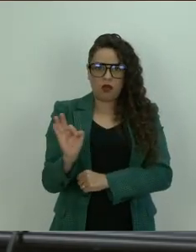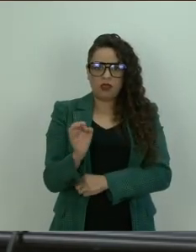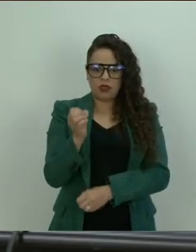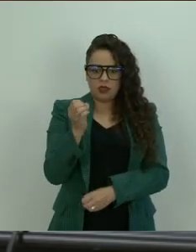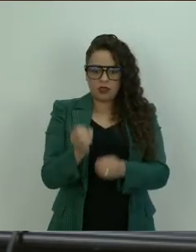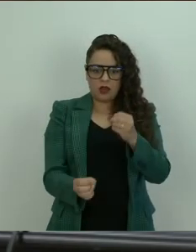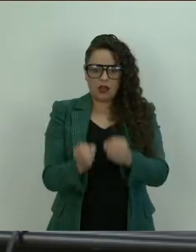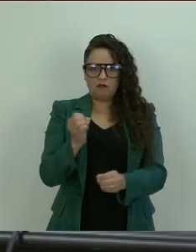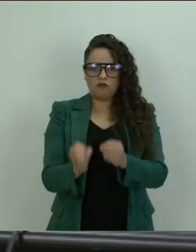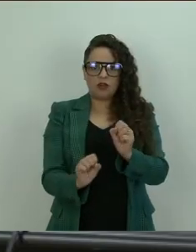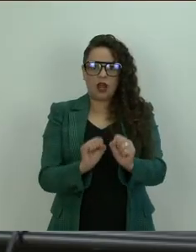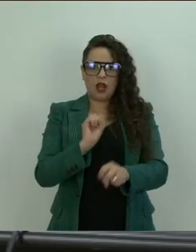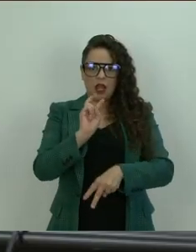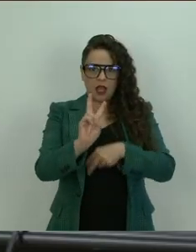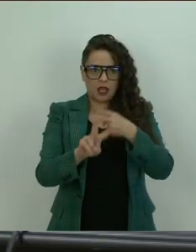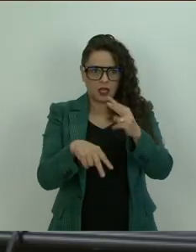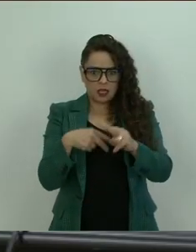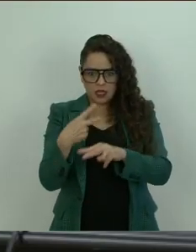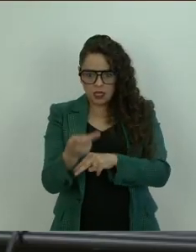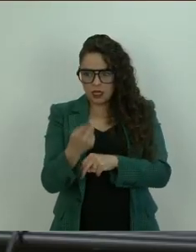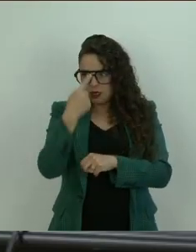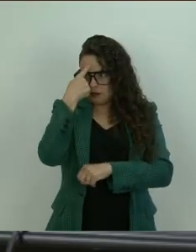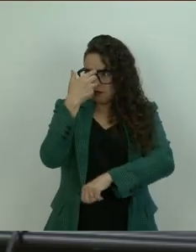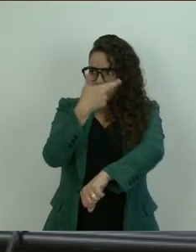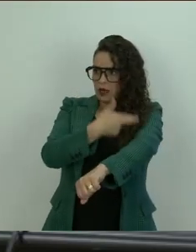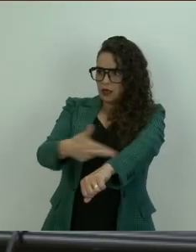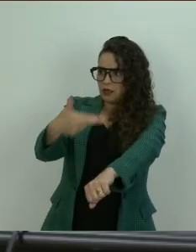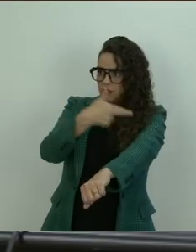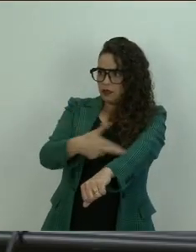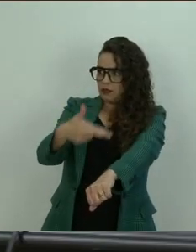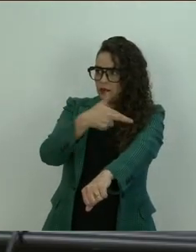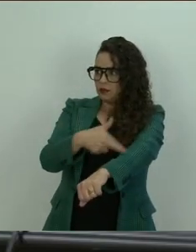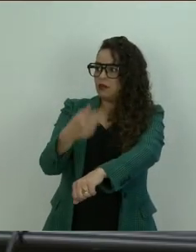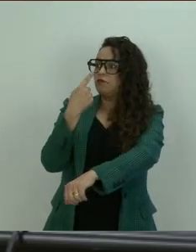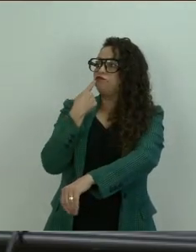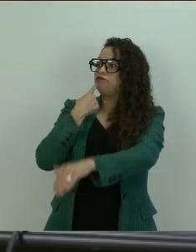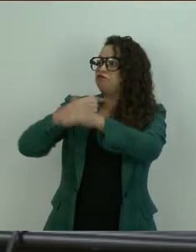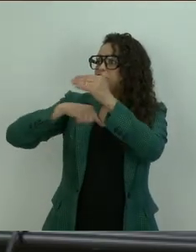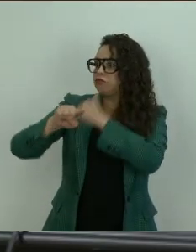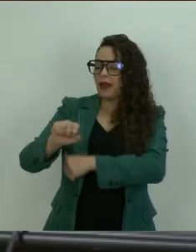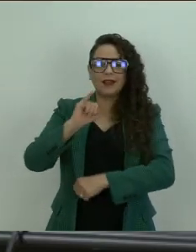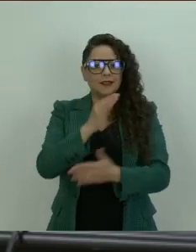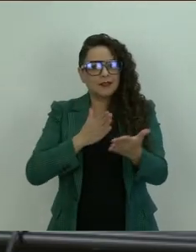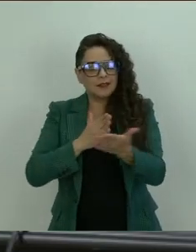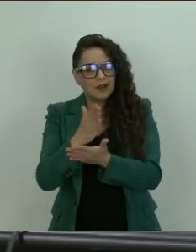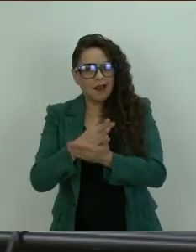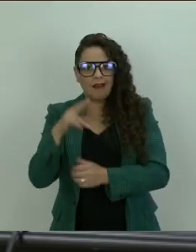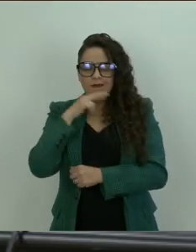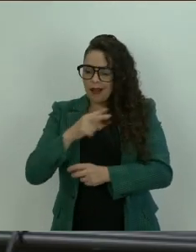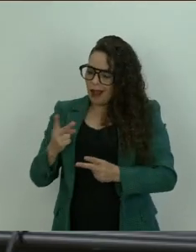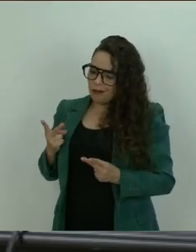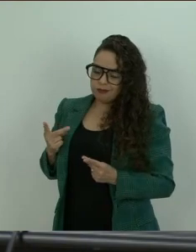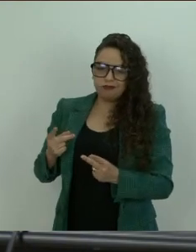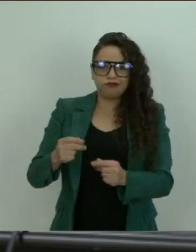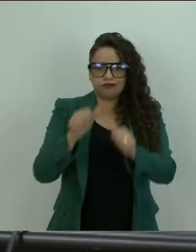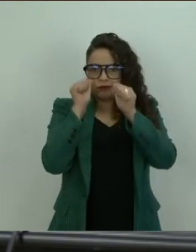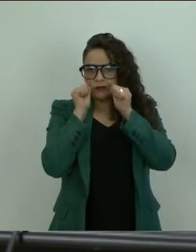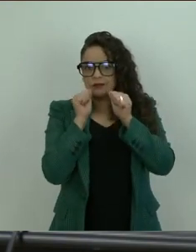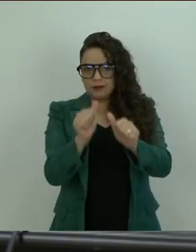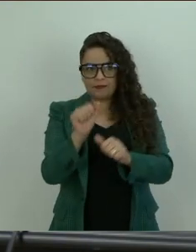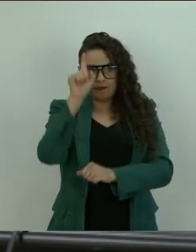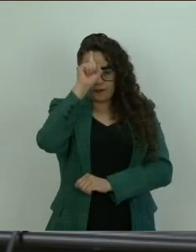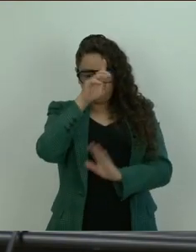y recibir una resolución justa, pronta y accesible. Como lo refiere la Recomendación General 39,